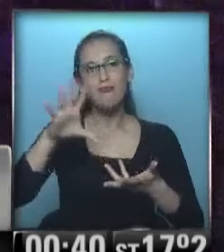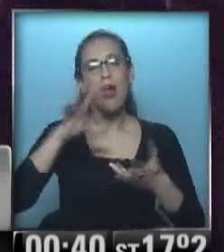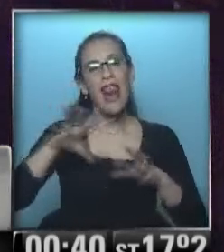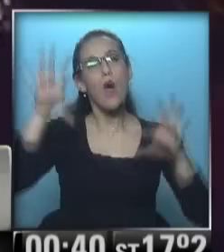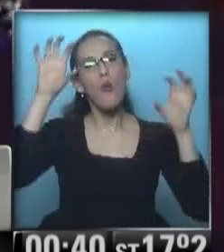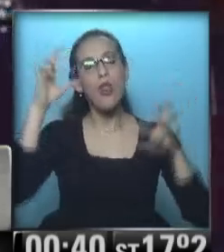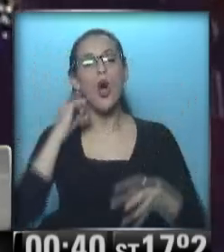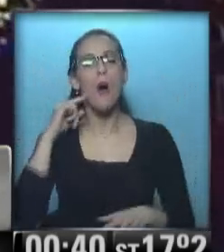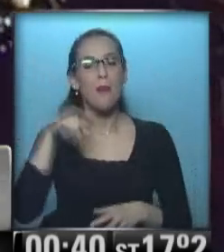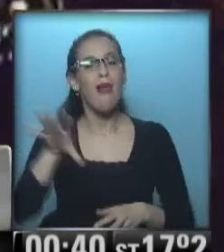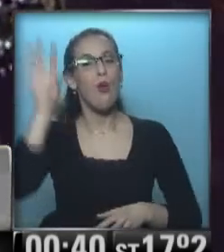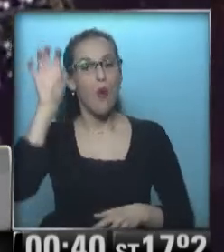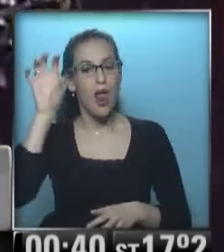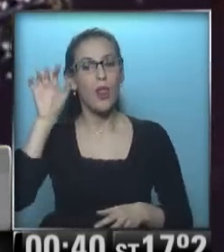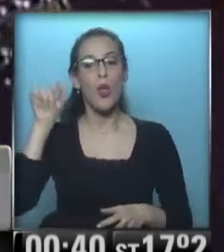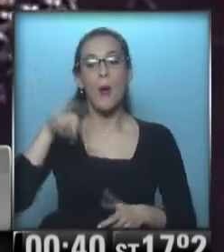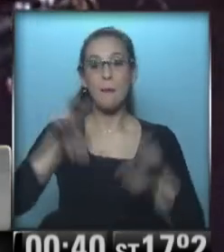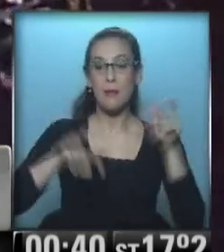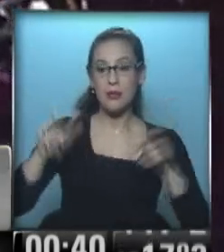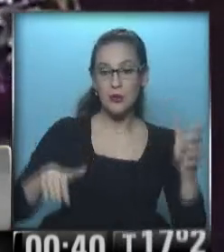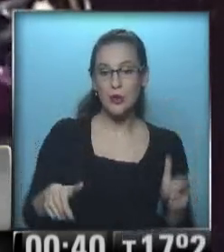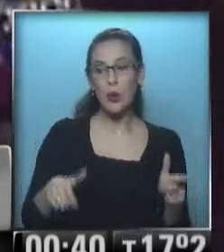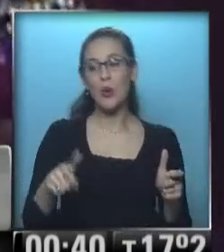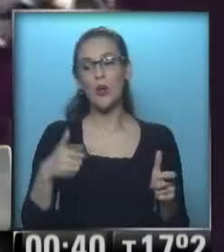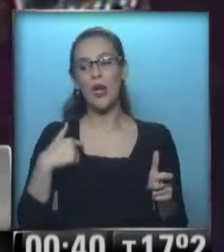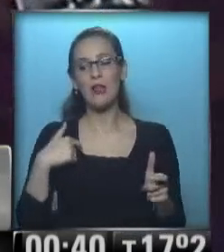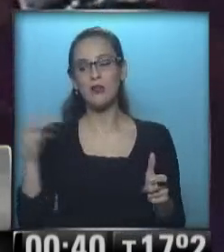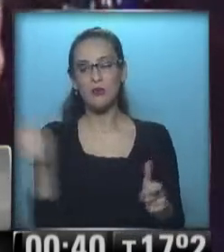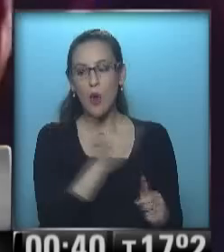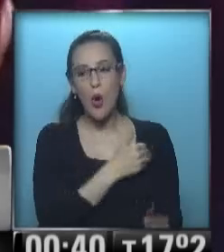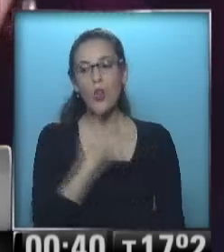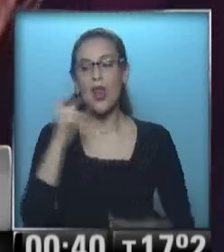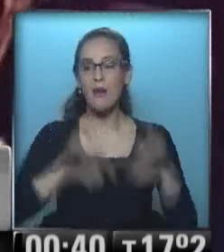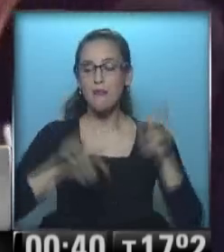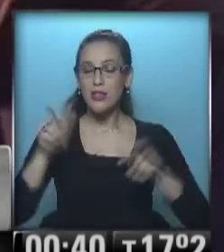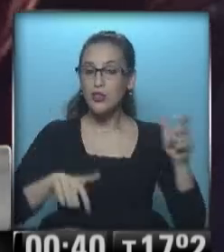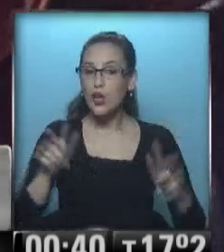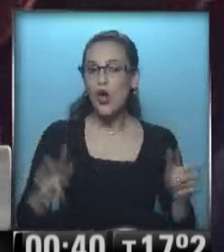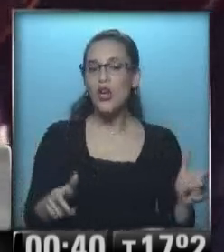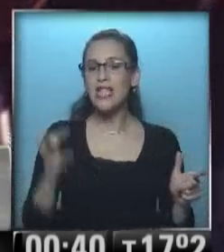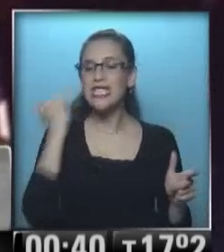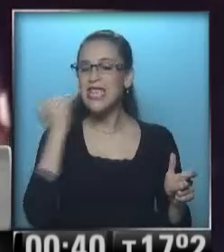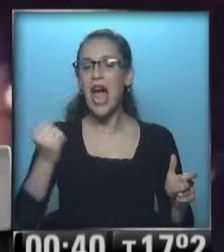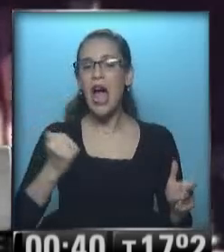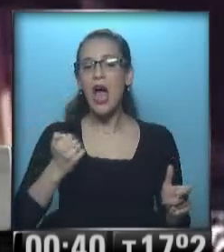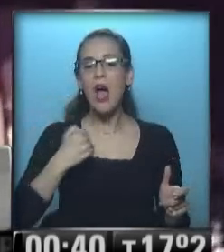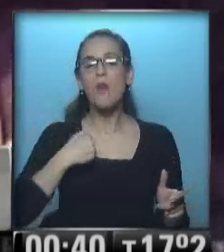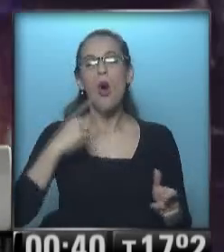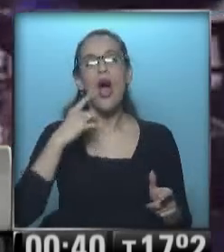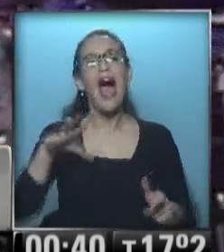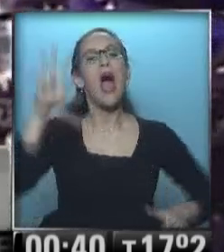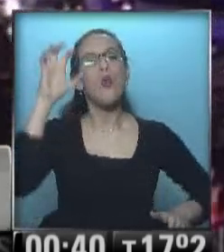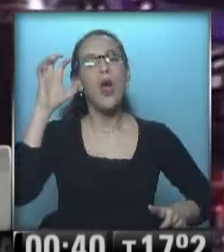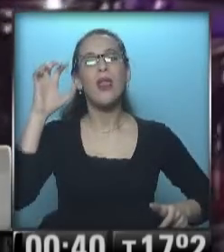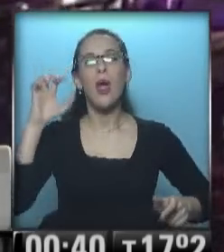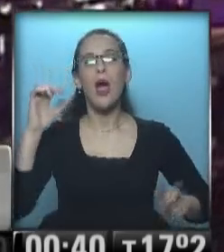porque vos lo escuchabas recién entre la gente. O sea, yo lo seguí de esto. O sea, la gente ya lo empieza a asociar con sus momentos, con momentos